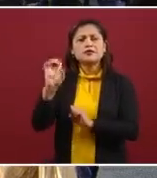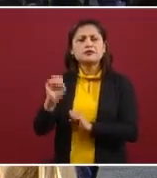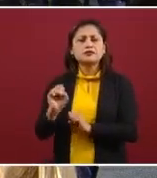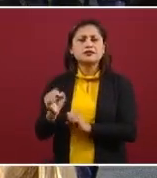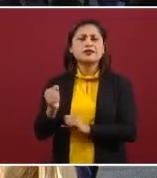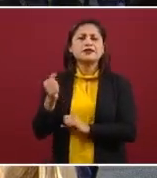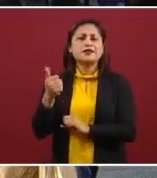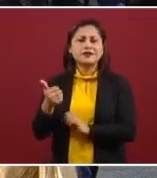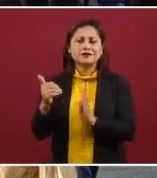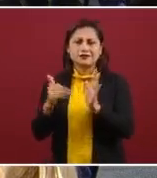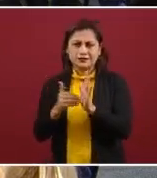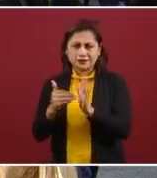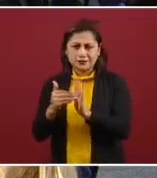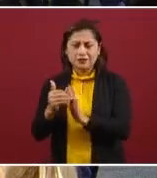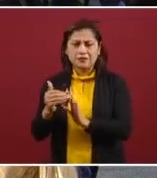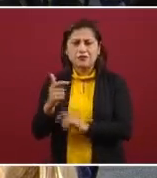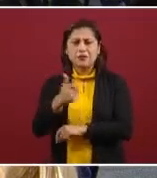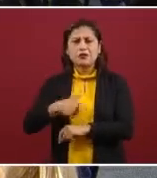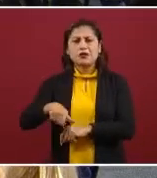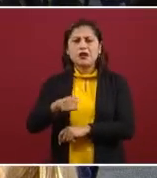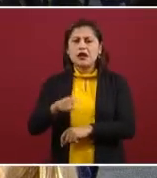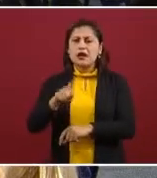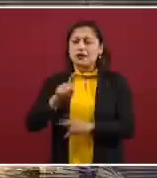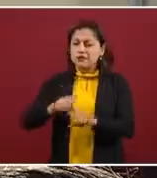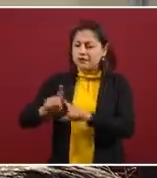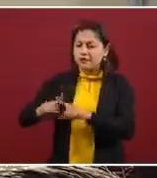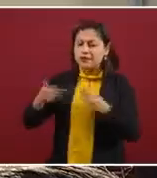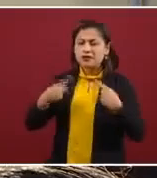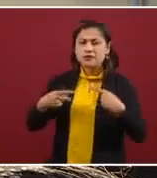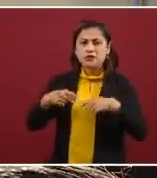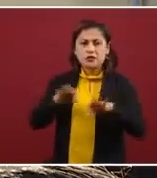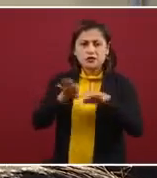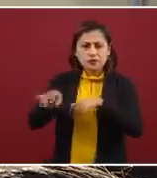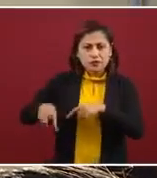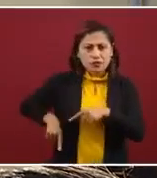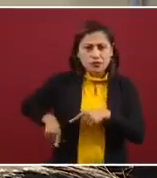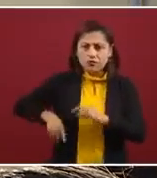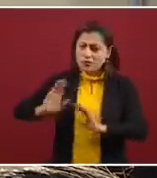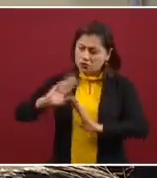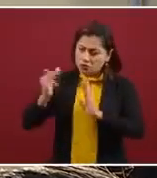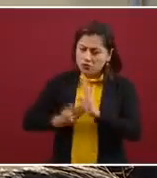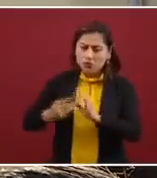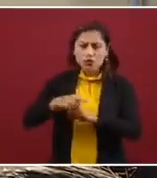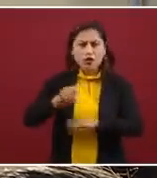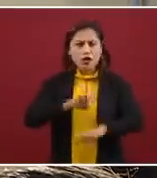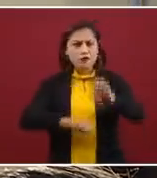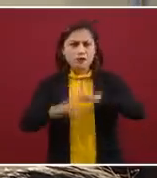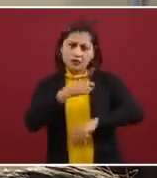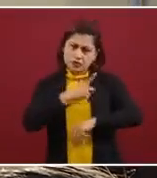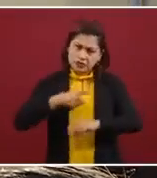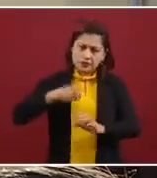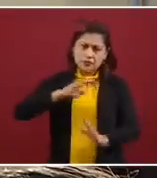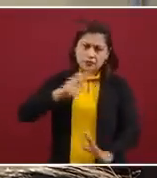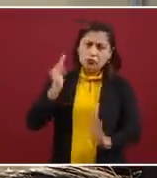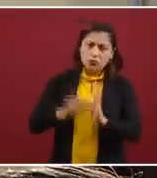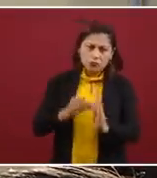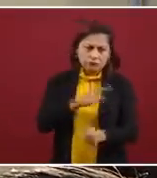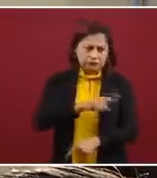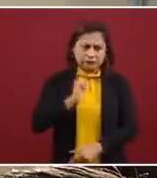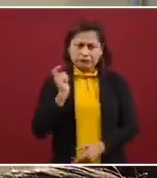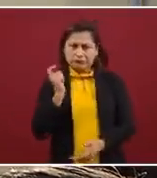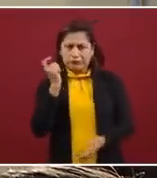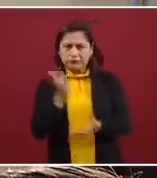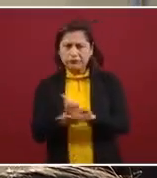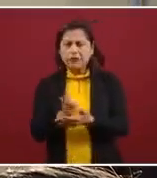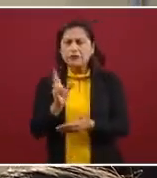créditos fiscales a servidores públicos corruptos y empresas deudoras? Y mi pregunta es, en concreto, ¿se puede